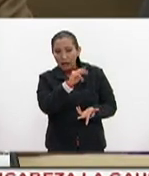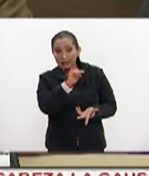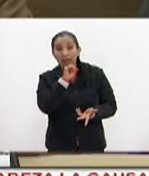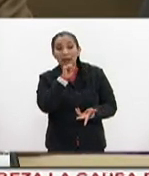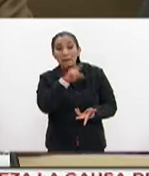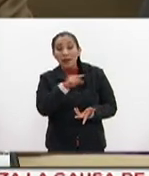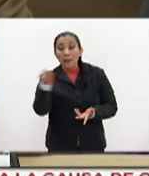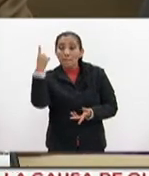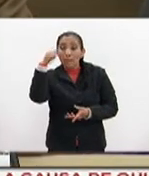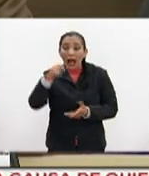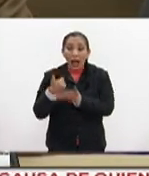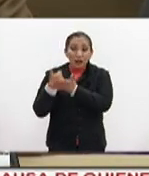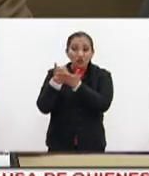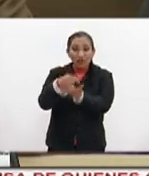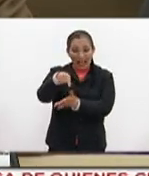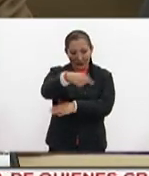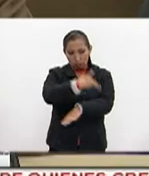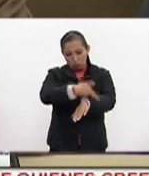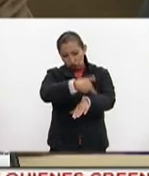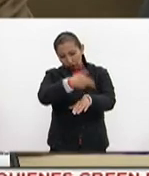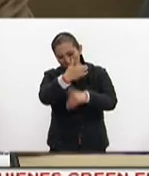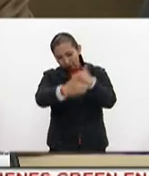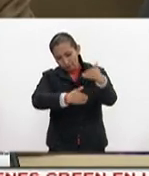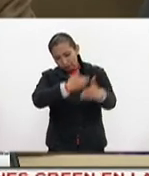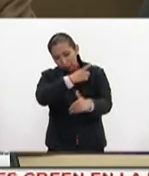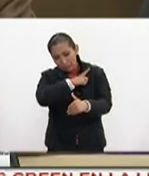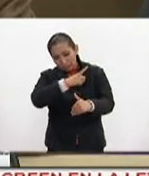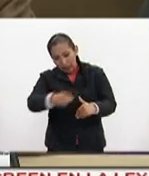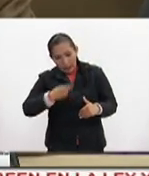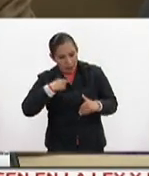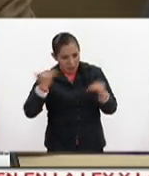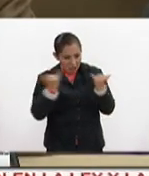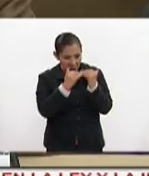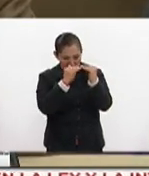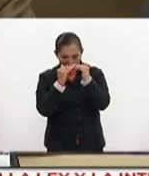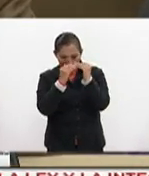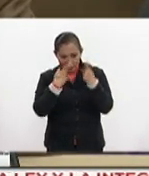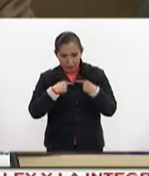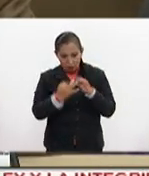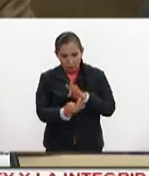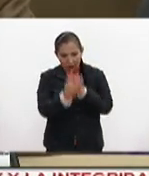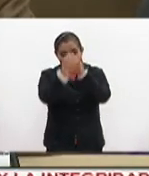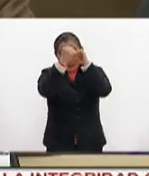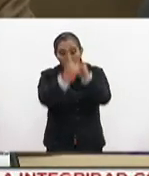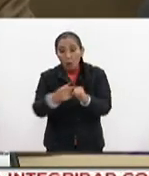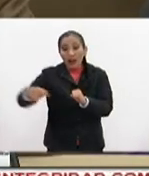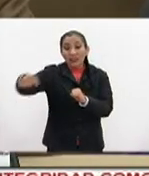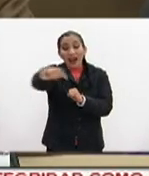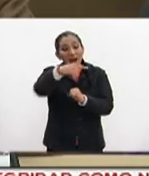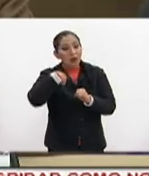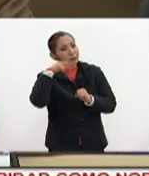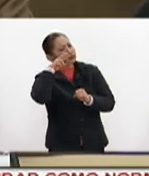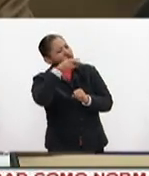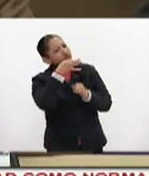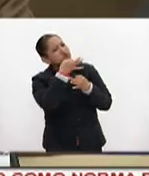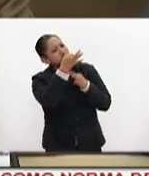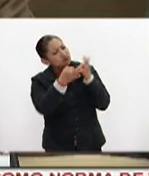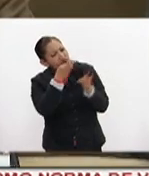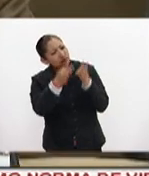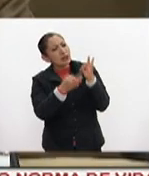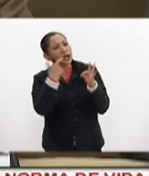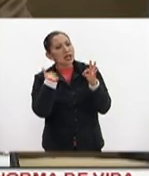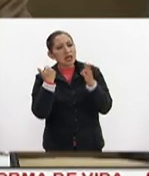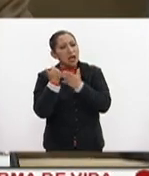alguna forma a que estos procesos le den certeza a la ciudadanía, certeza de lo que se difunde